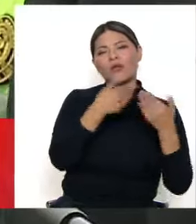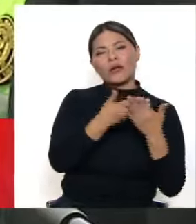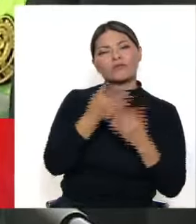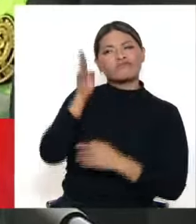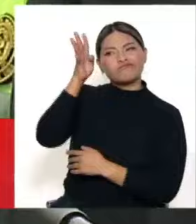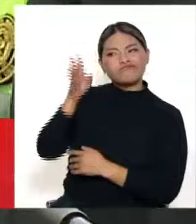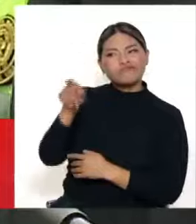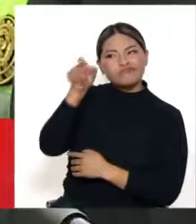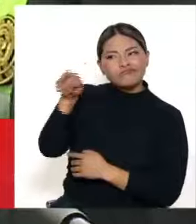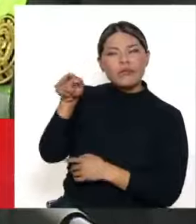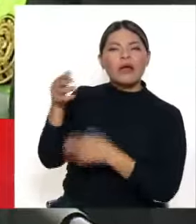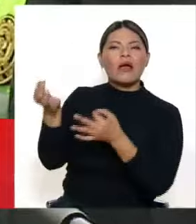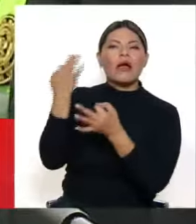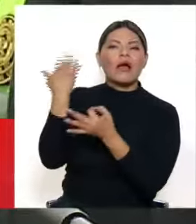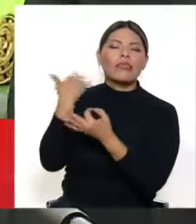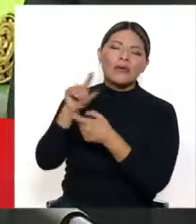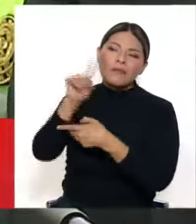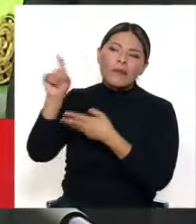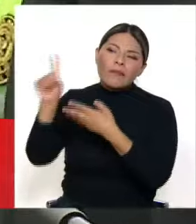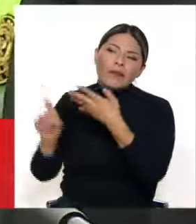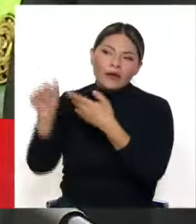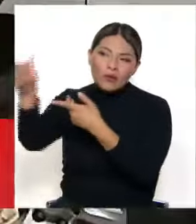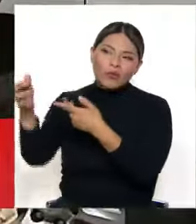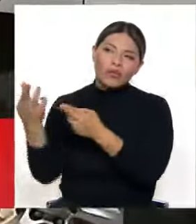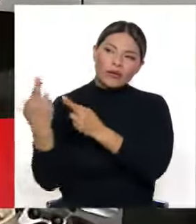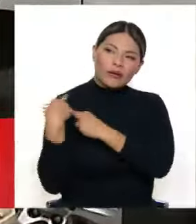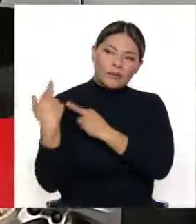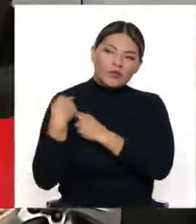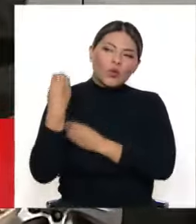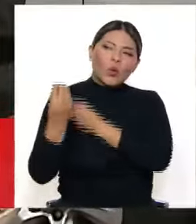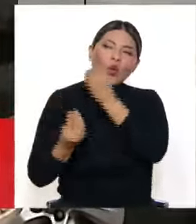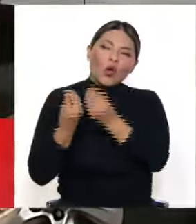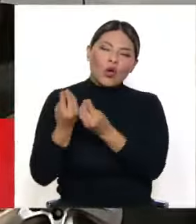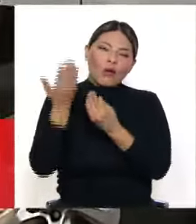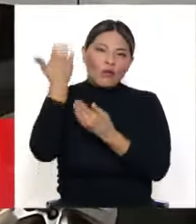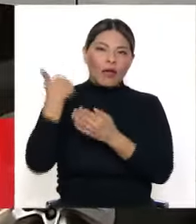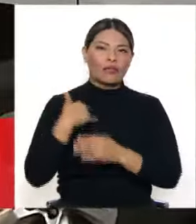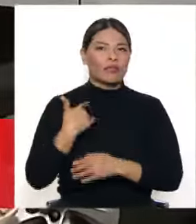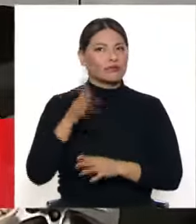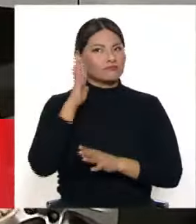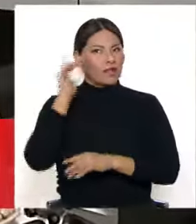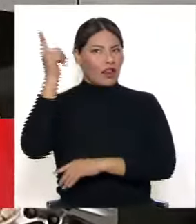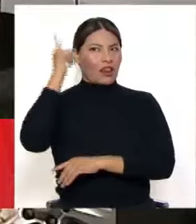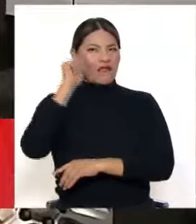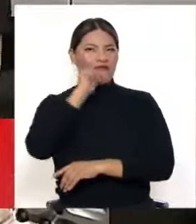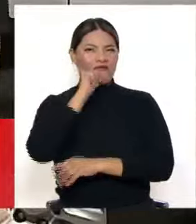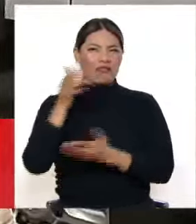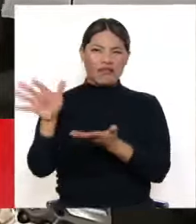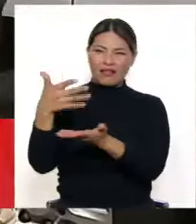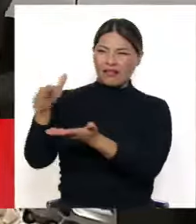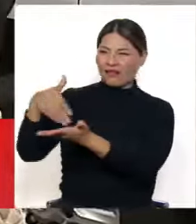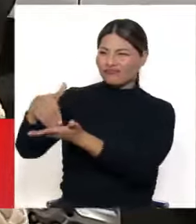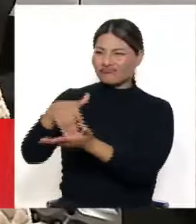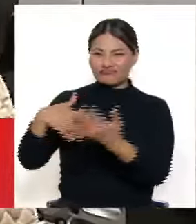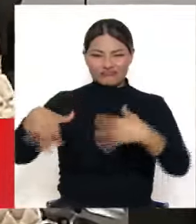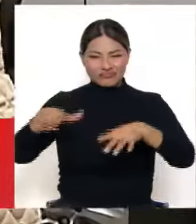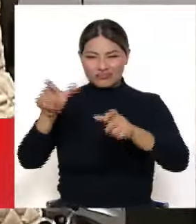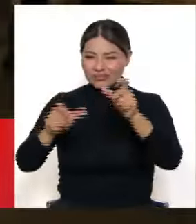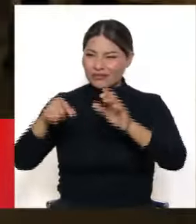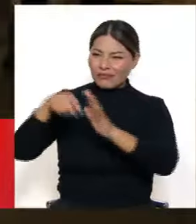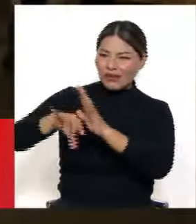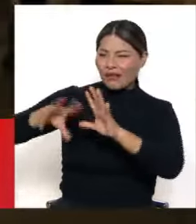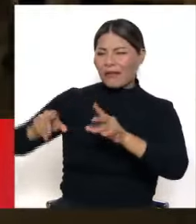los cuestionamientos respecto al desempeño de su cargo y su supuesta falta de liderazgo con contra la inseguridad